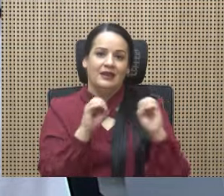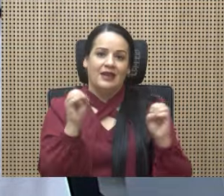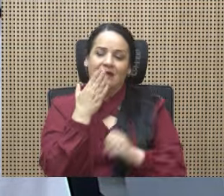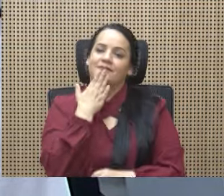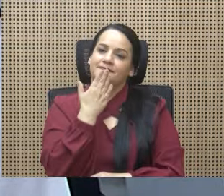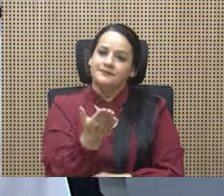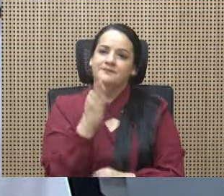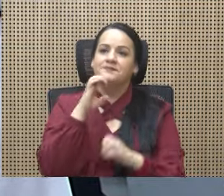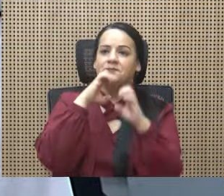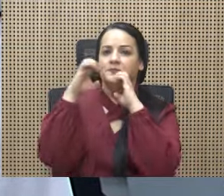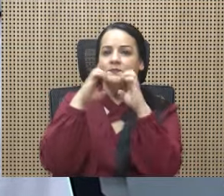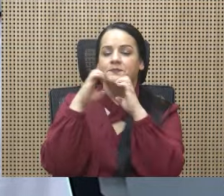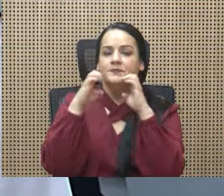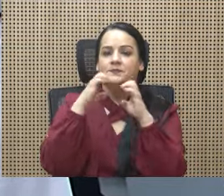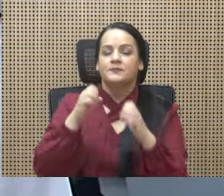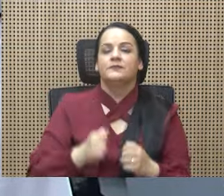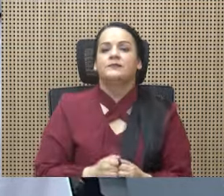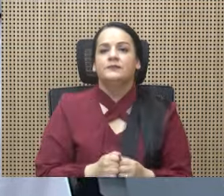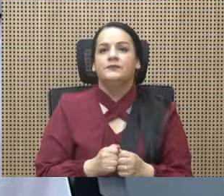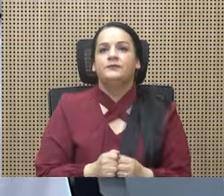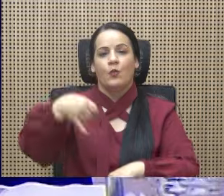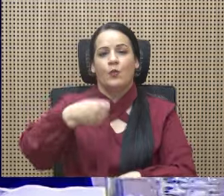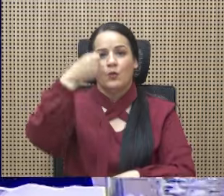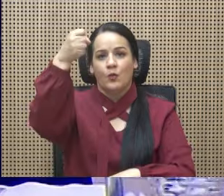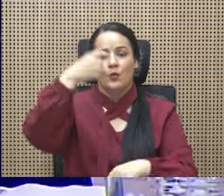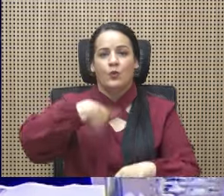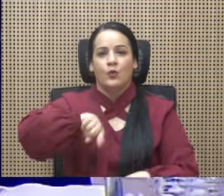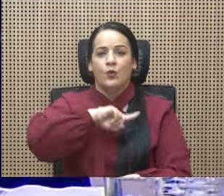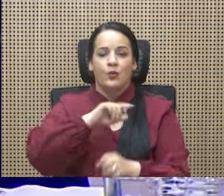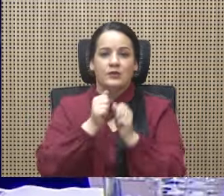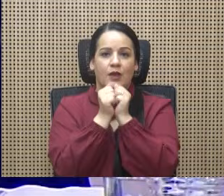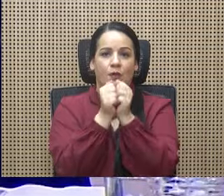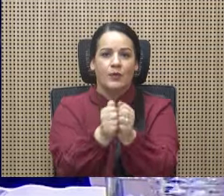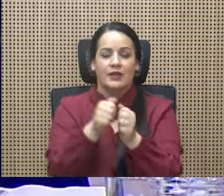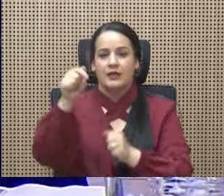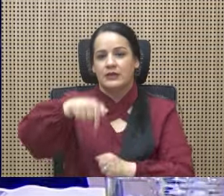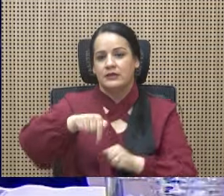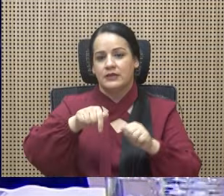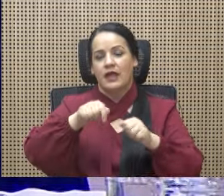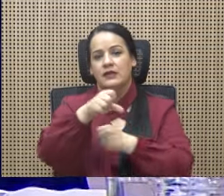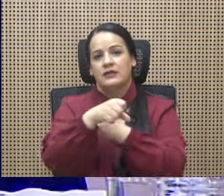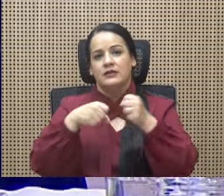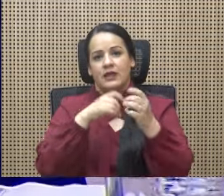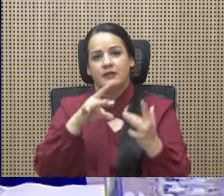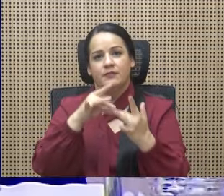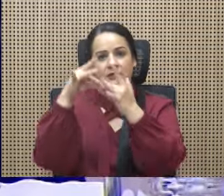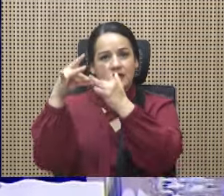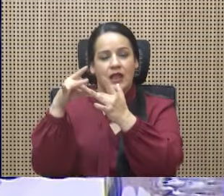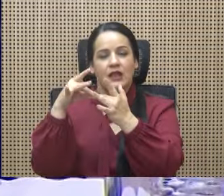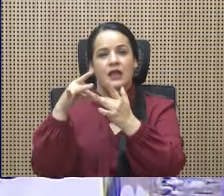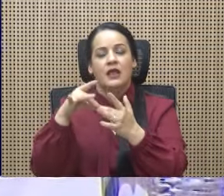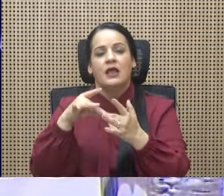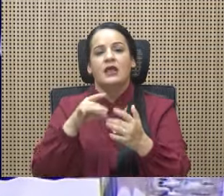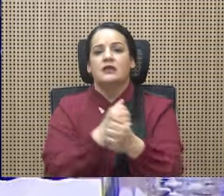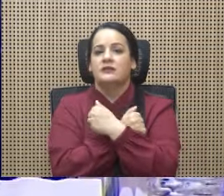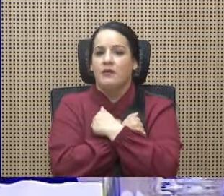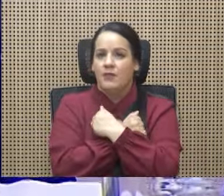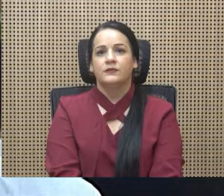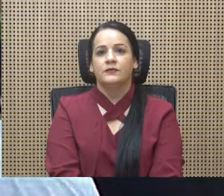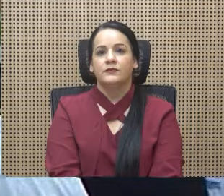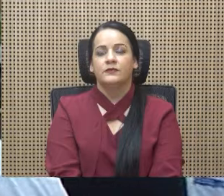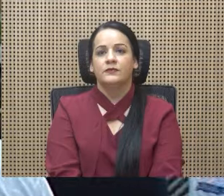hospitalaria el desempleo entre otros el presidente de la asamblea legislativa el diputado Rodrigo Arias